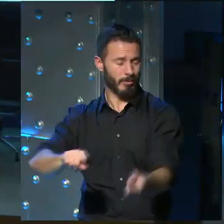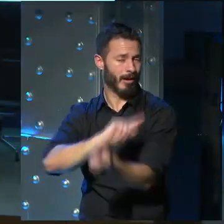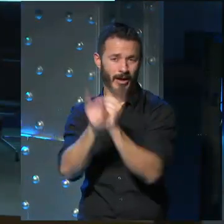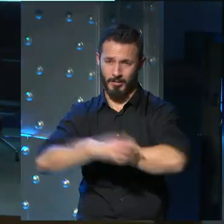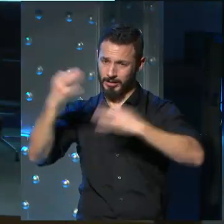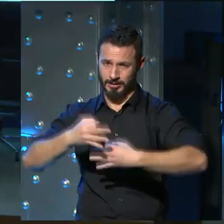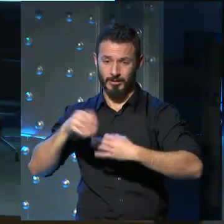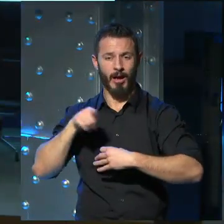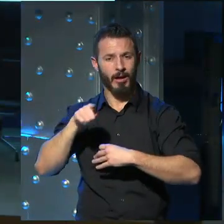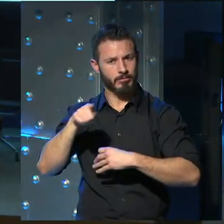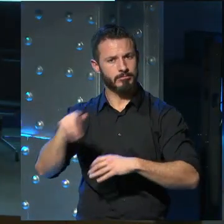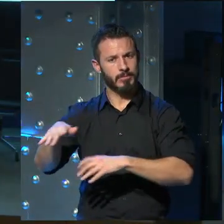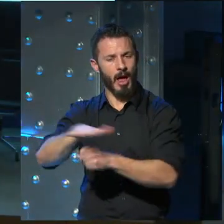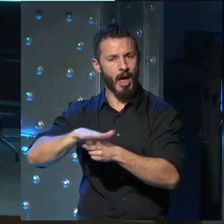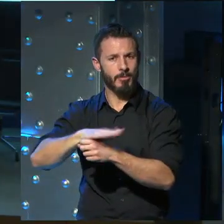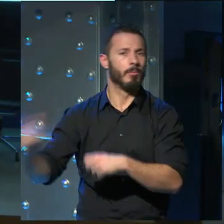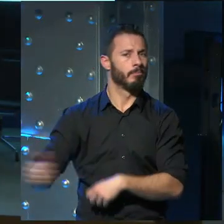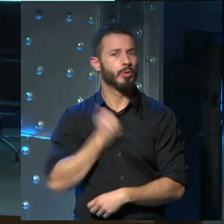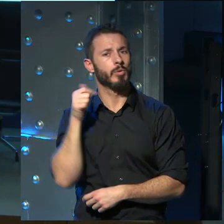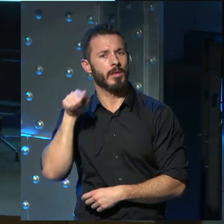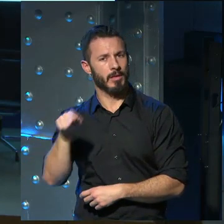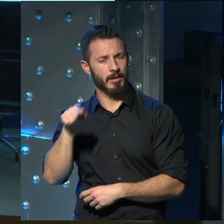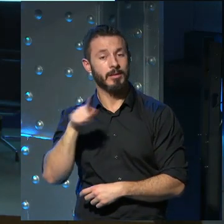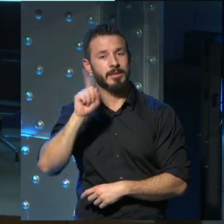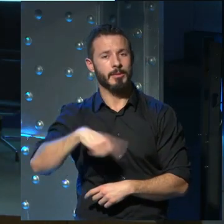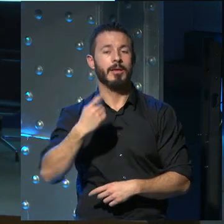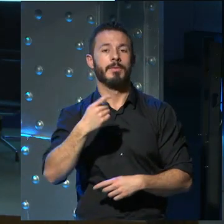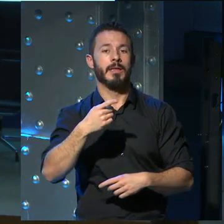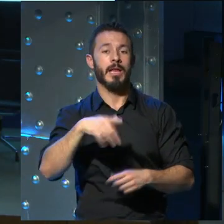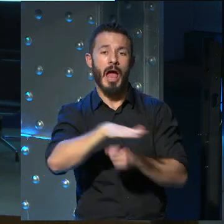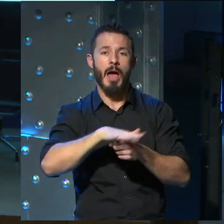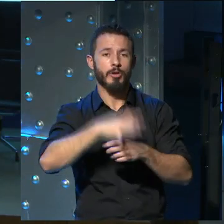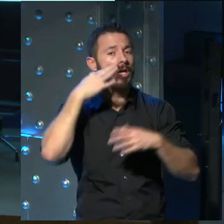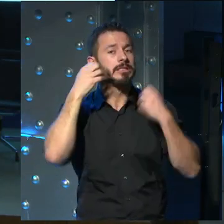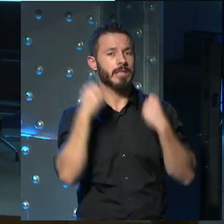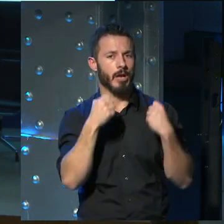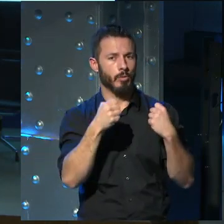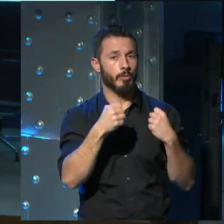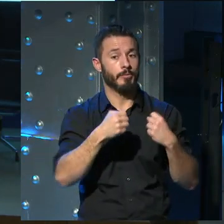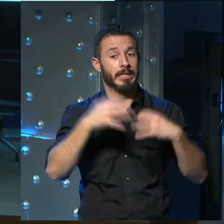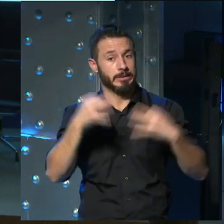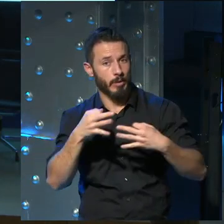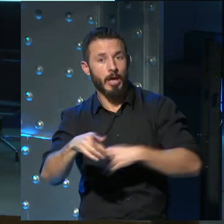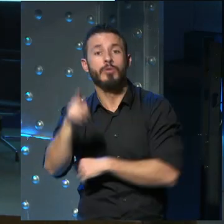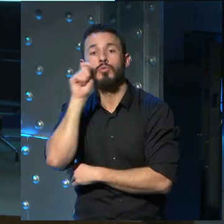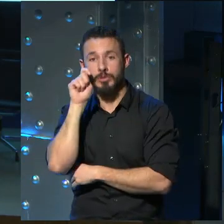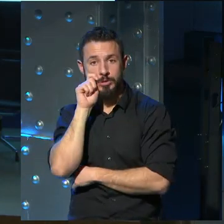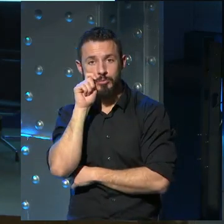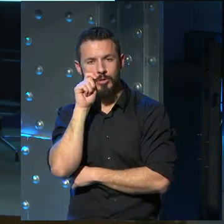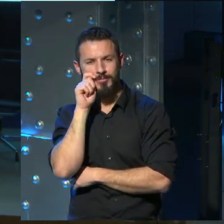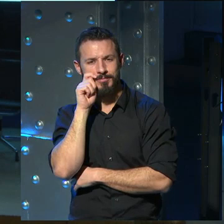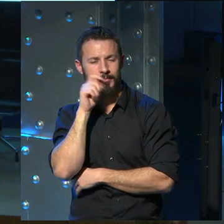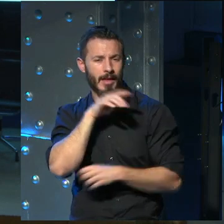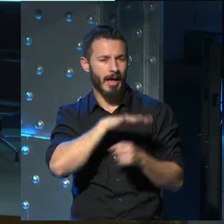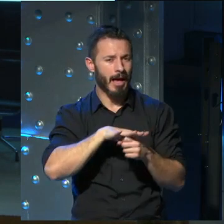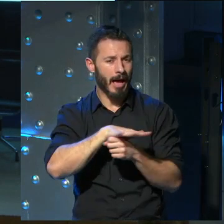un ámbito de oportunidad muy relevante en el ámbito de la salud, habla también de la seguridad, del turismo, todos